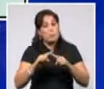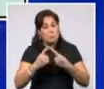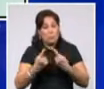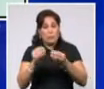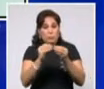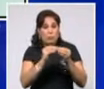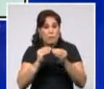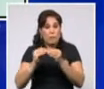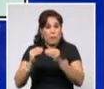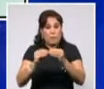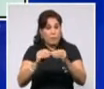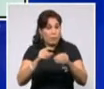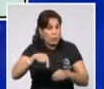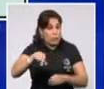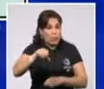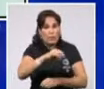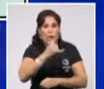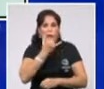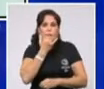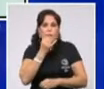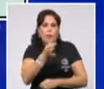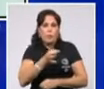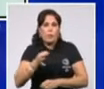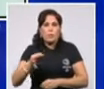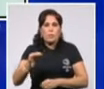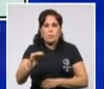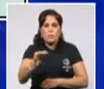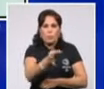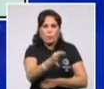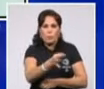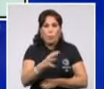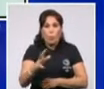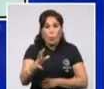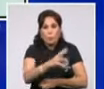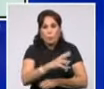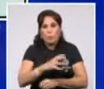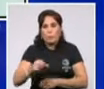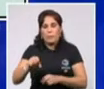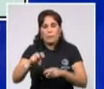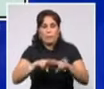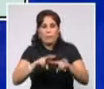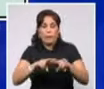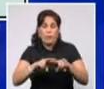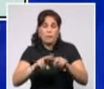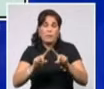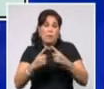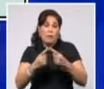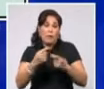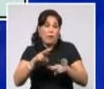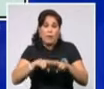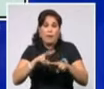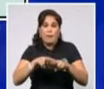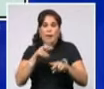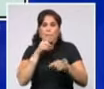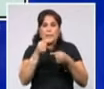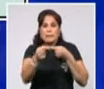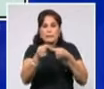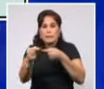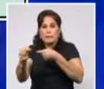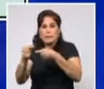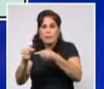una transmisión que afecta a todos los municipios, teniendo en cuenta las características de la provincia,